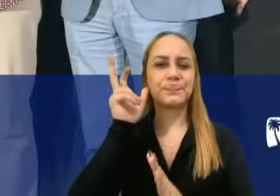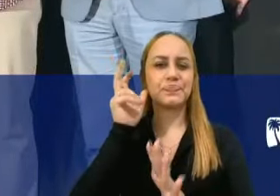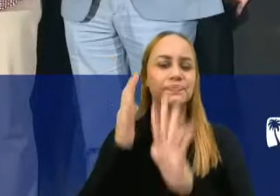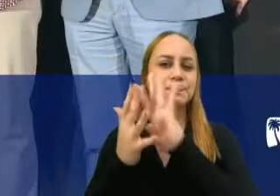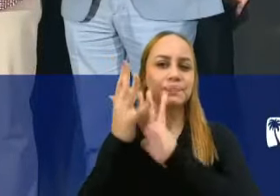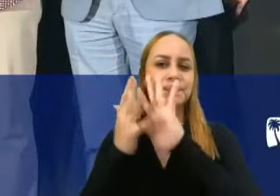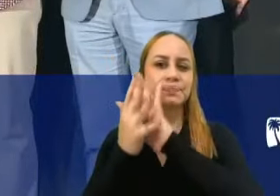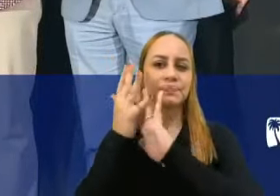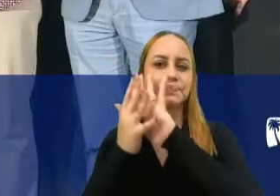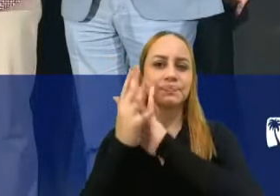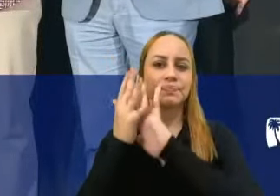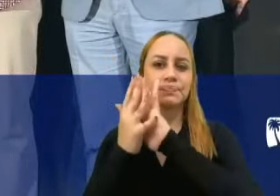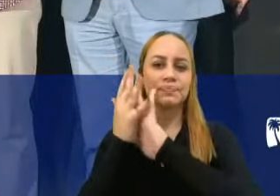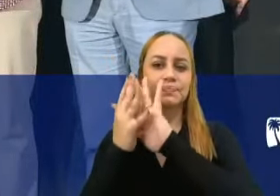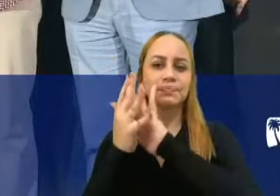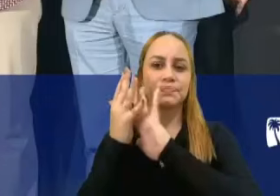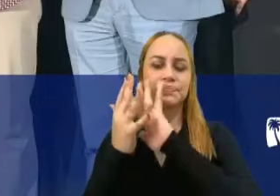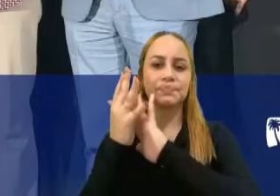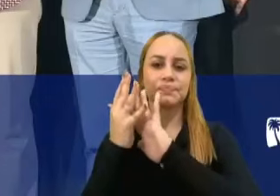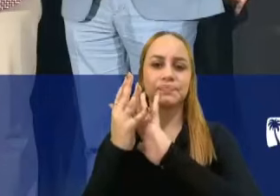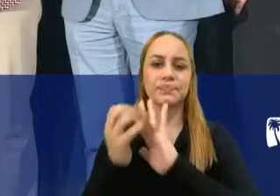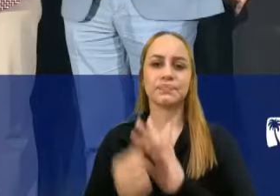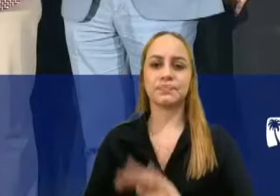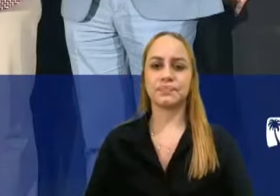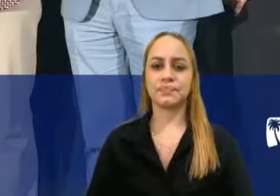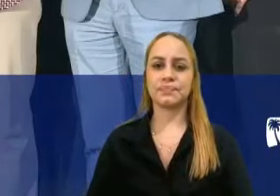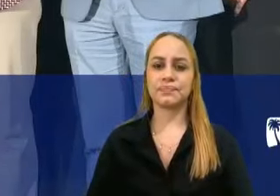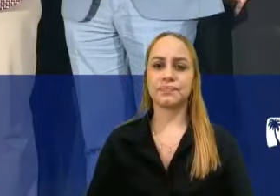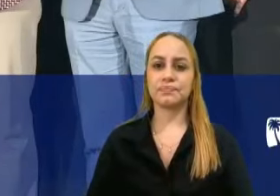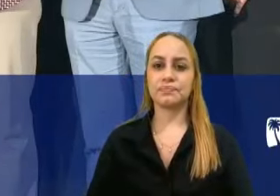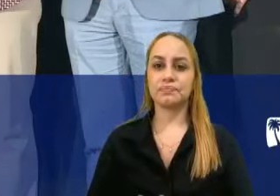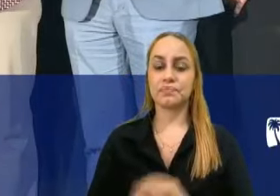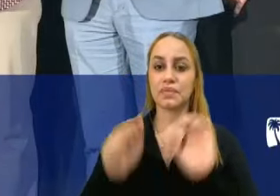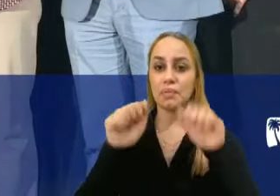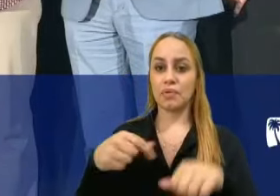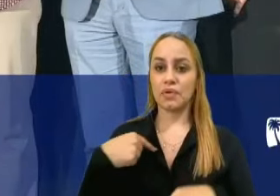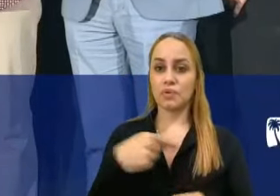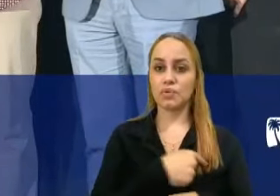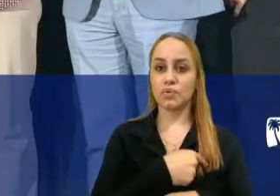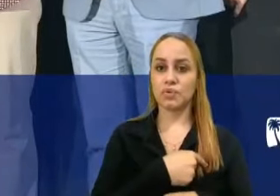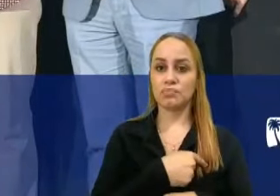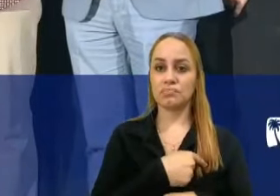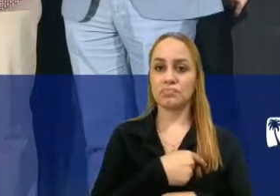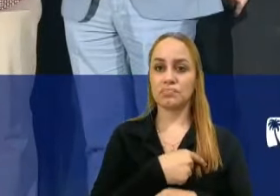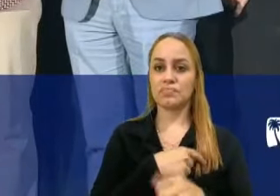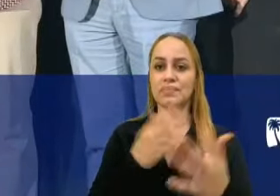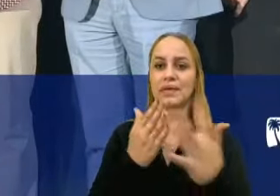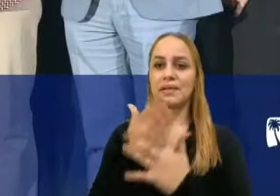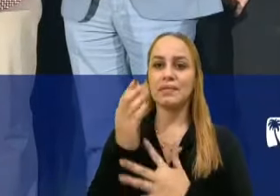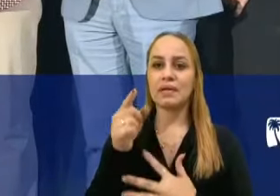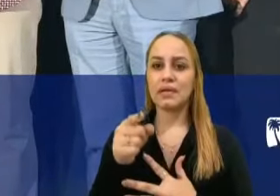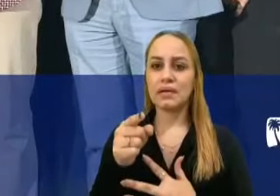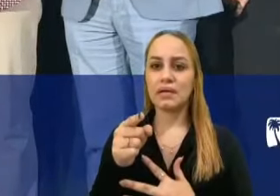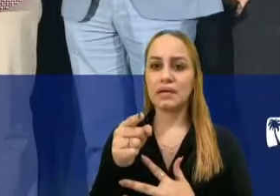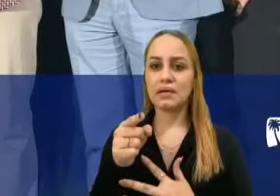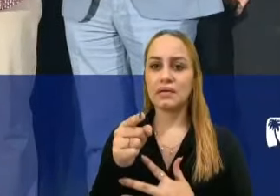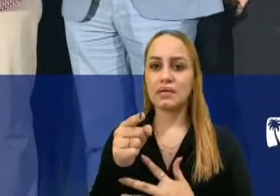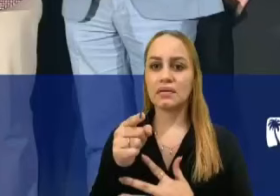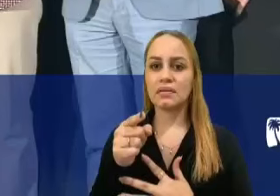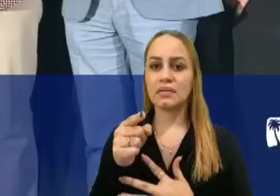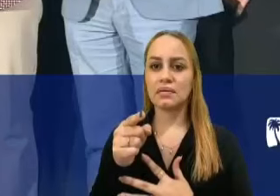pendientes a 10% siento que falta por contarse y el voto adelantado la vicepresidencia femenina se ha